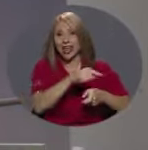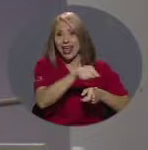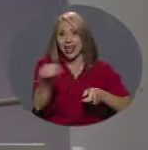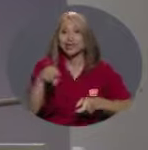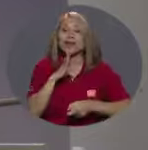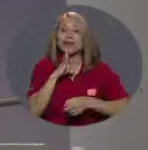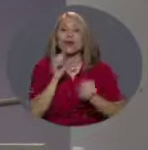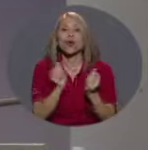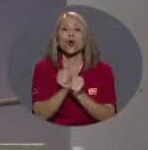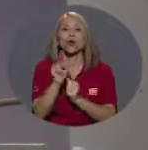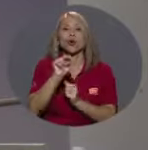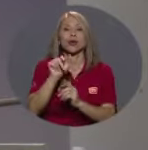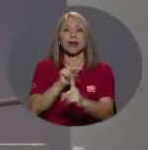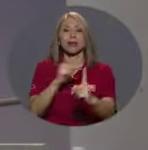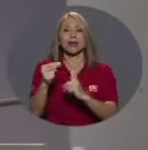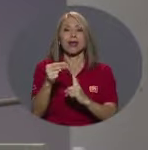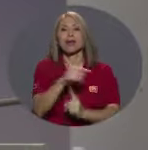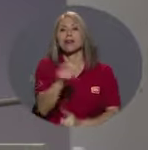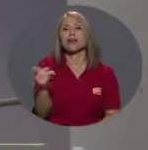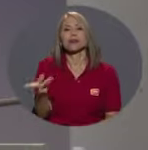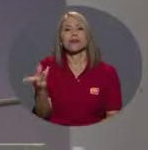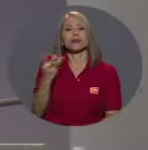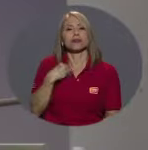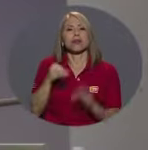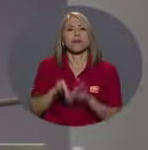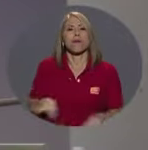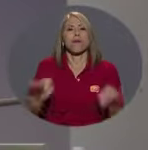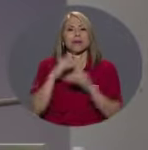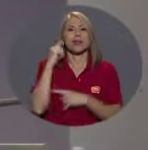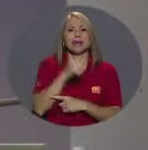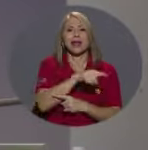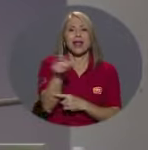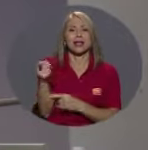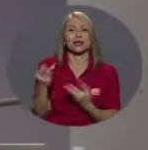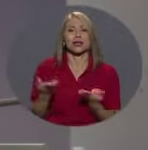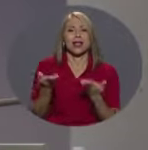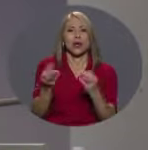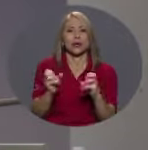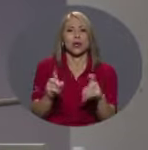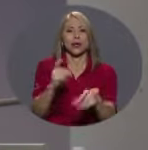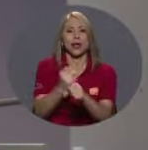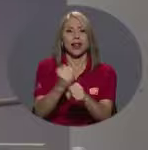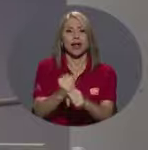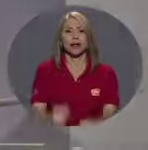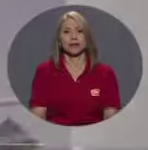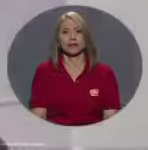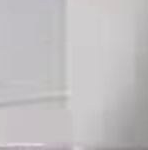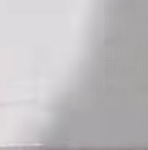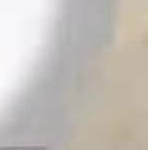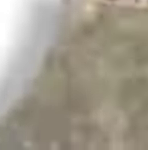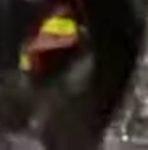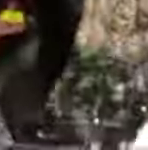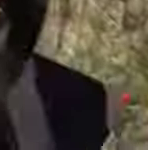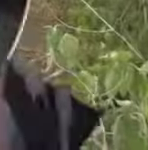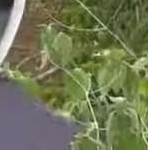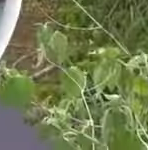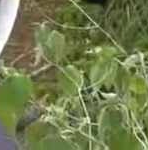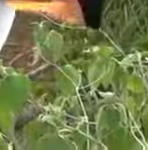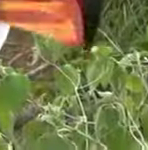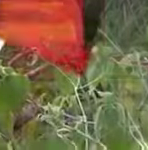administrativos. Ellos conversaron con Una Mirada y nos contaron lo importante que ha sido para ellos esta oportunidad laboral.